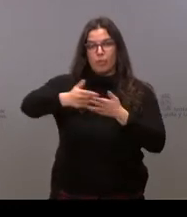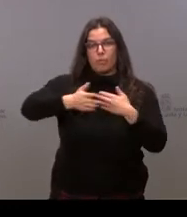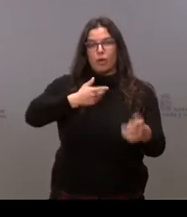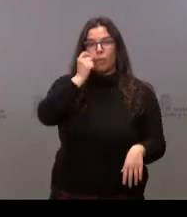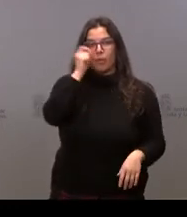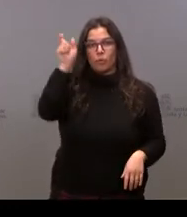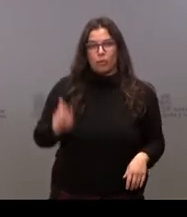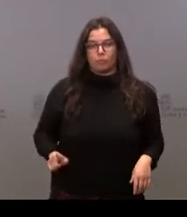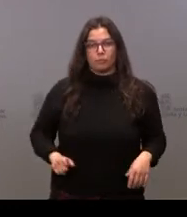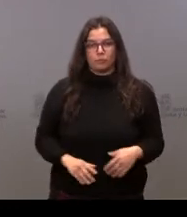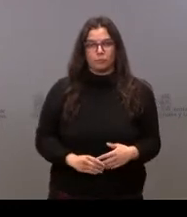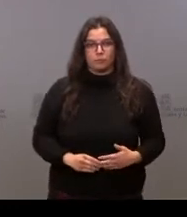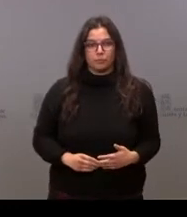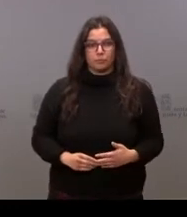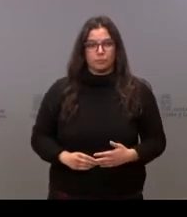mañueco